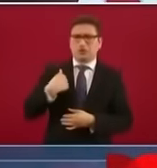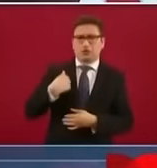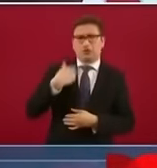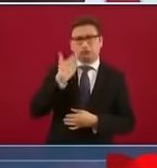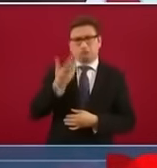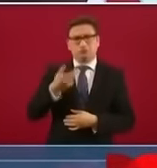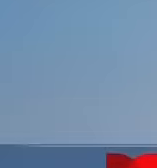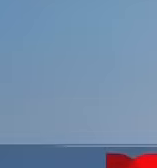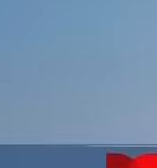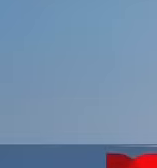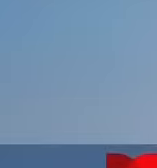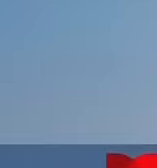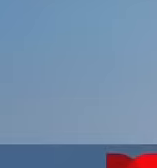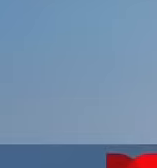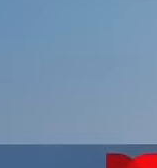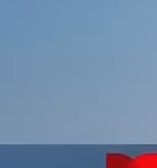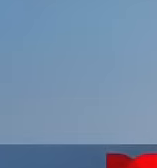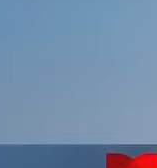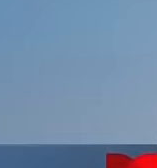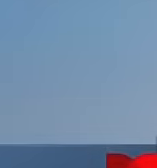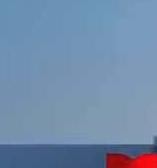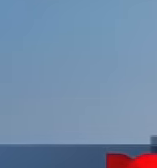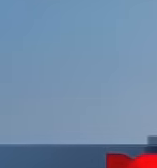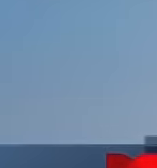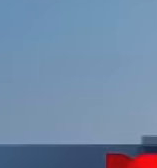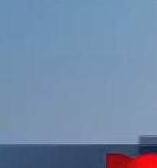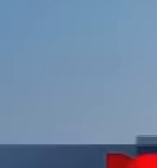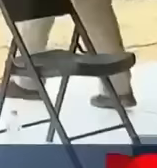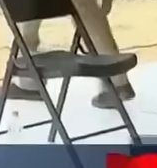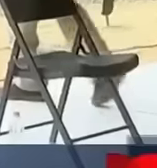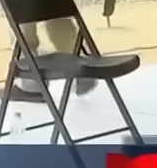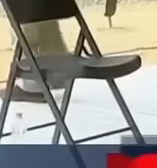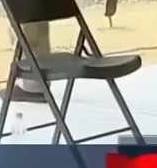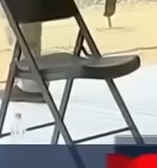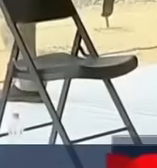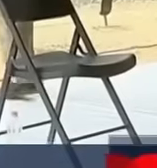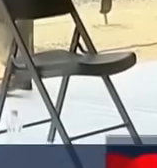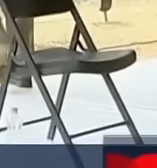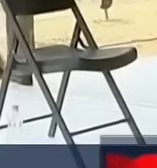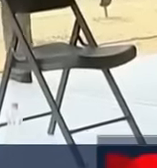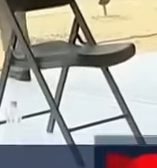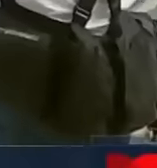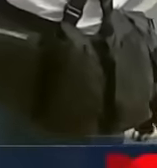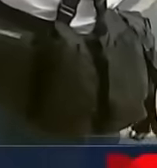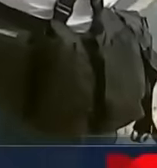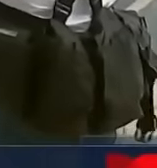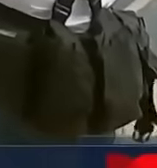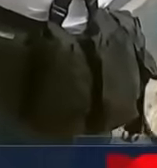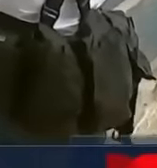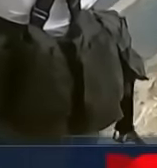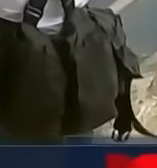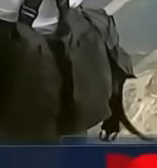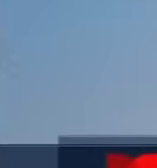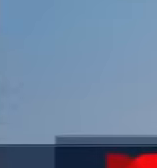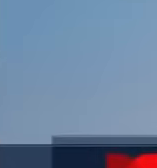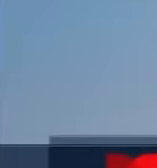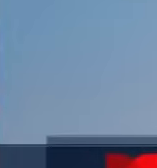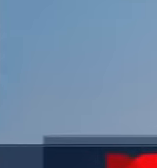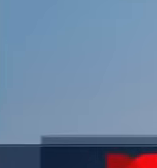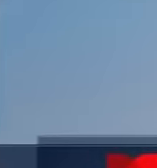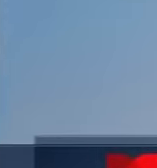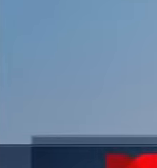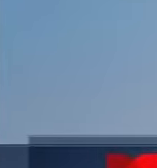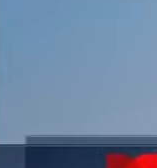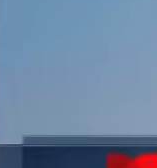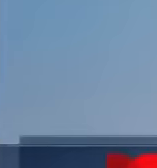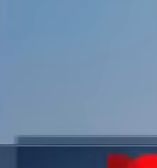saludarme. La madre del Chapo no escapó de la polémica. En 2020, durante una gira del presidente López Obrador a Sinaloa, se detuvo